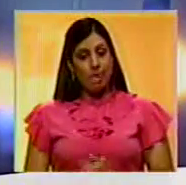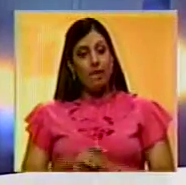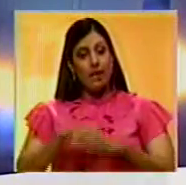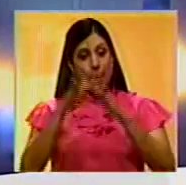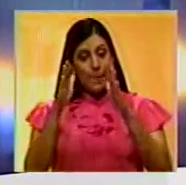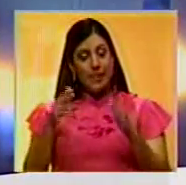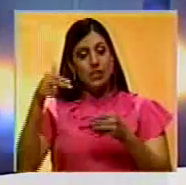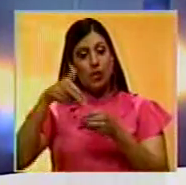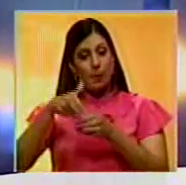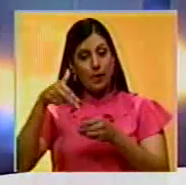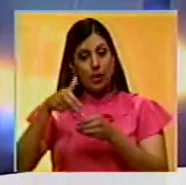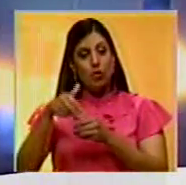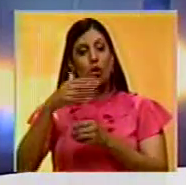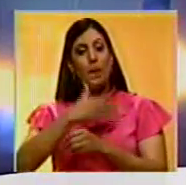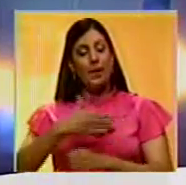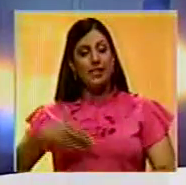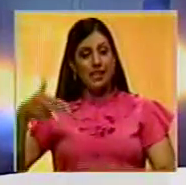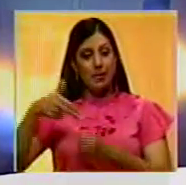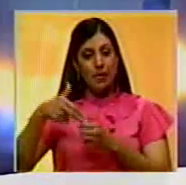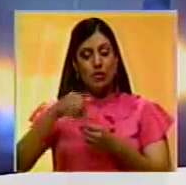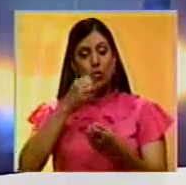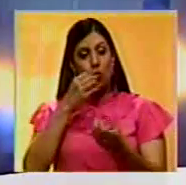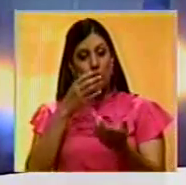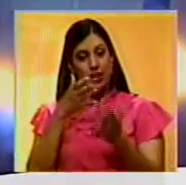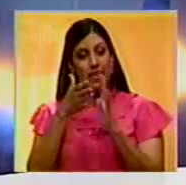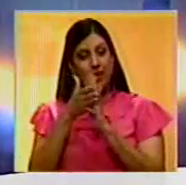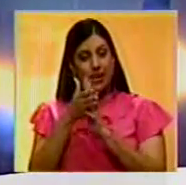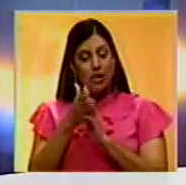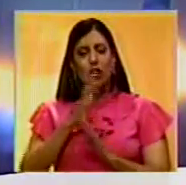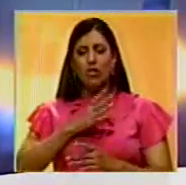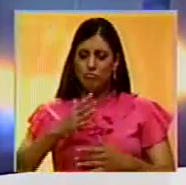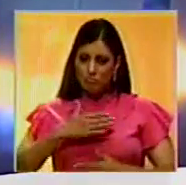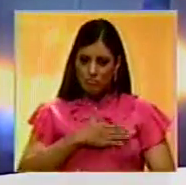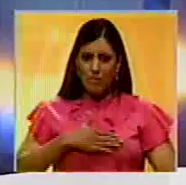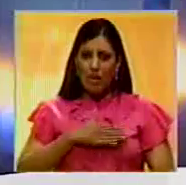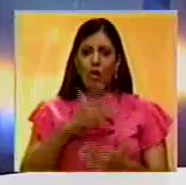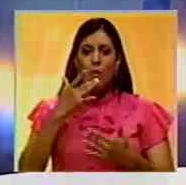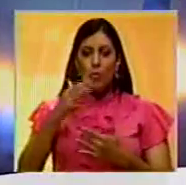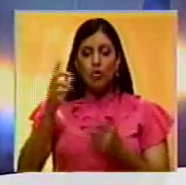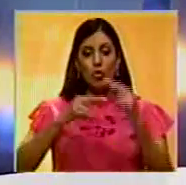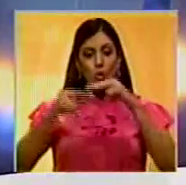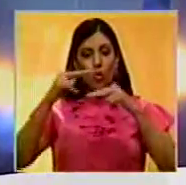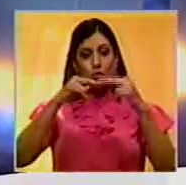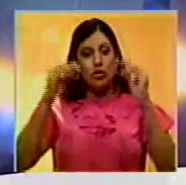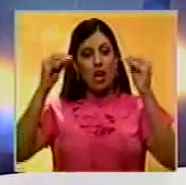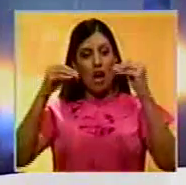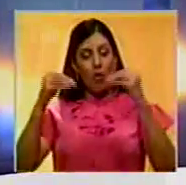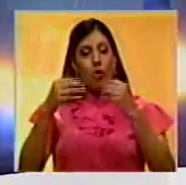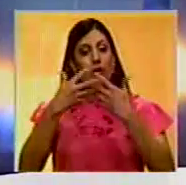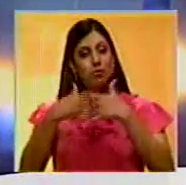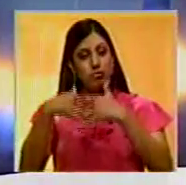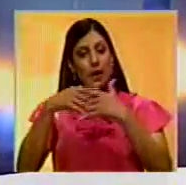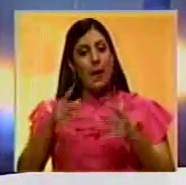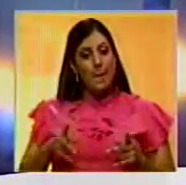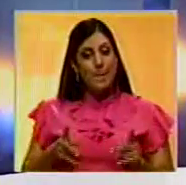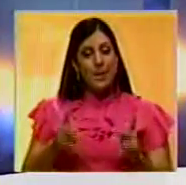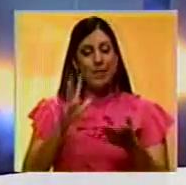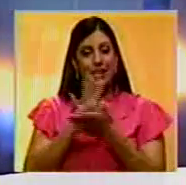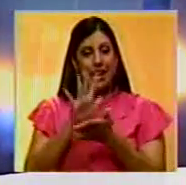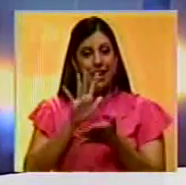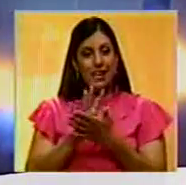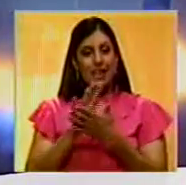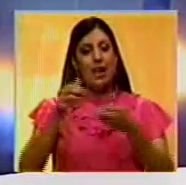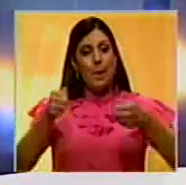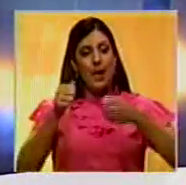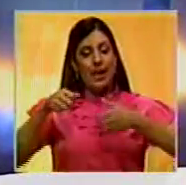El ministro de Petróleo y presidente de PDVSA, Eulogio del Pino, manifestó su optimismo de cara a la construcción de un acuerdo entre productores que permita la estabilización